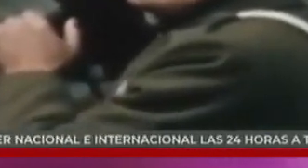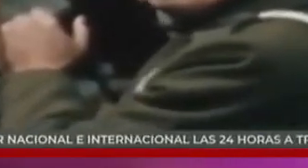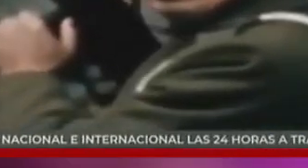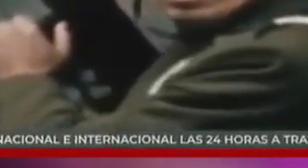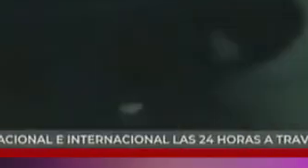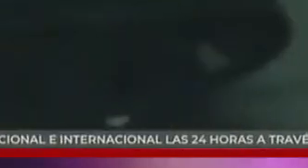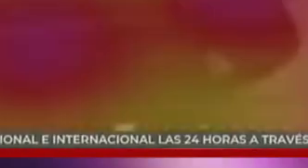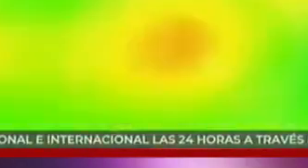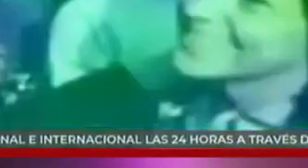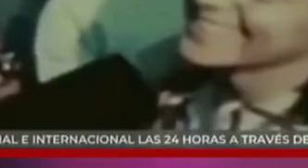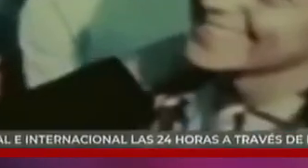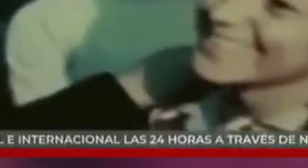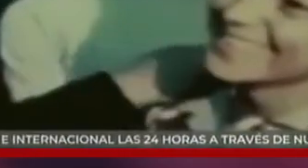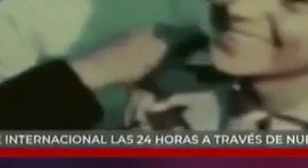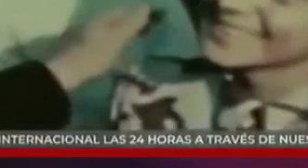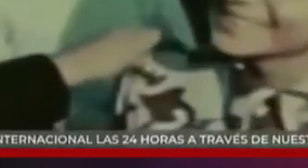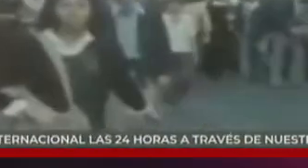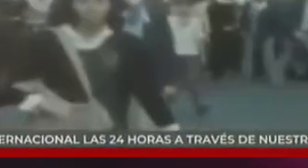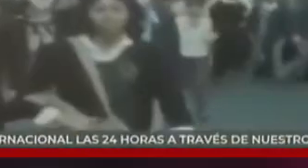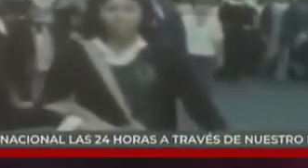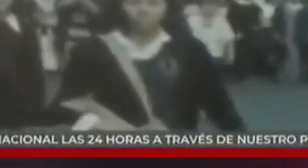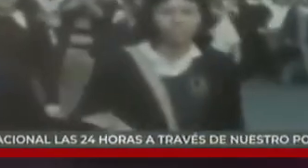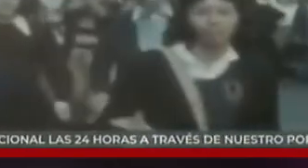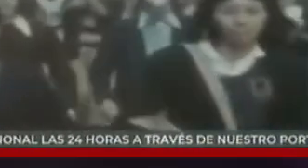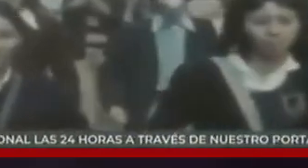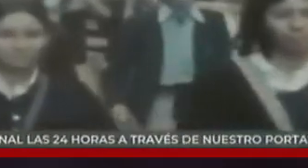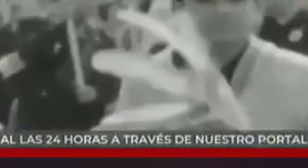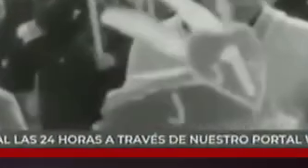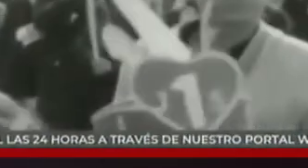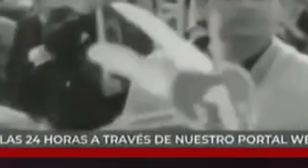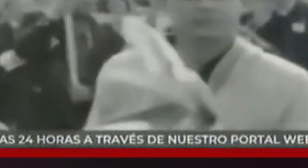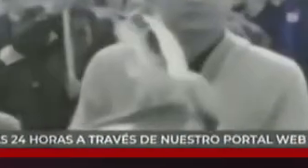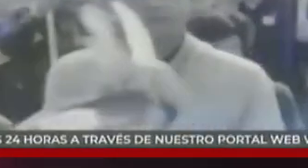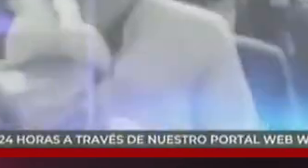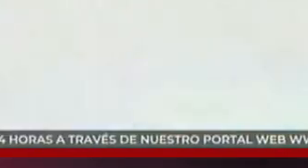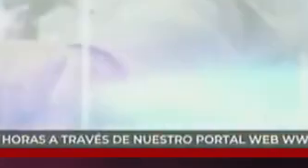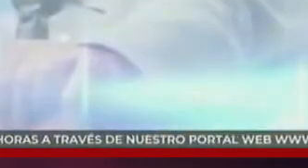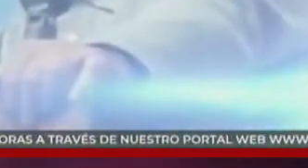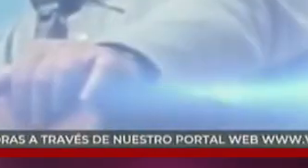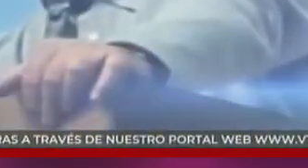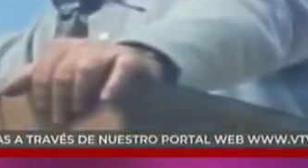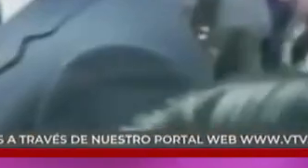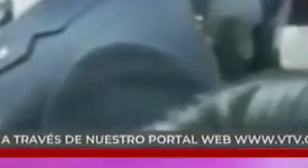La única revolución triunfante en nuestro continente